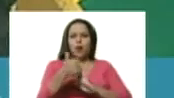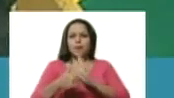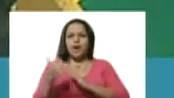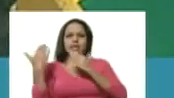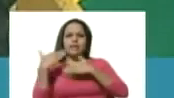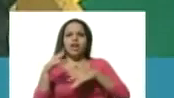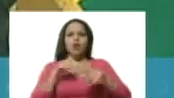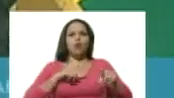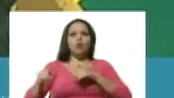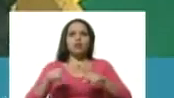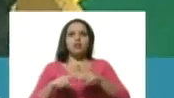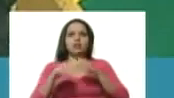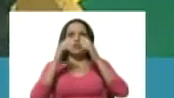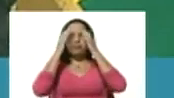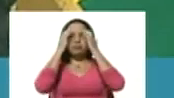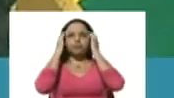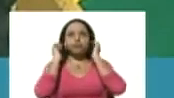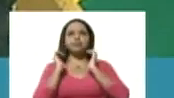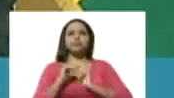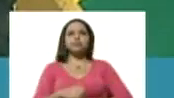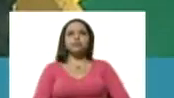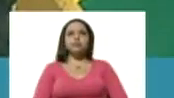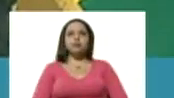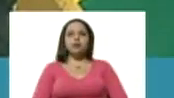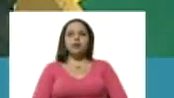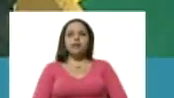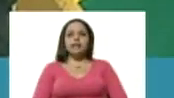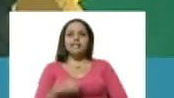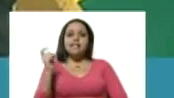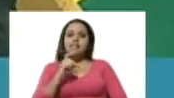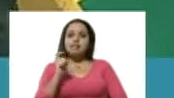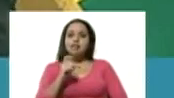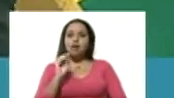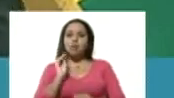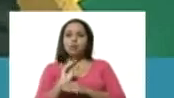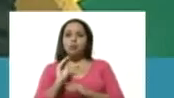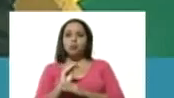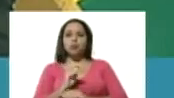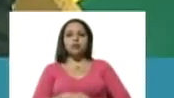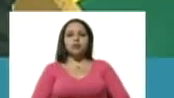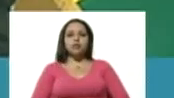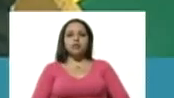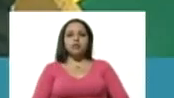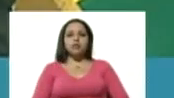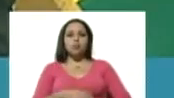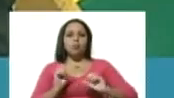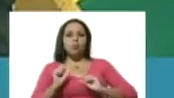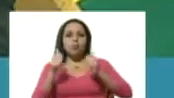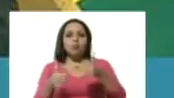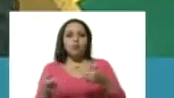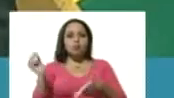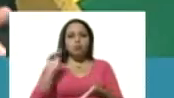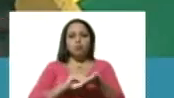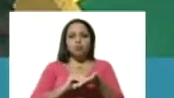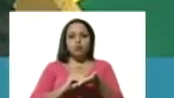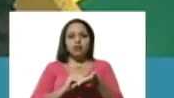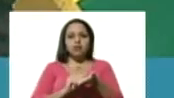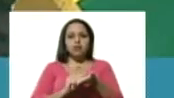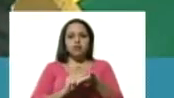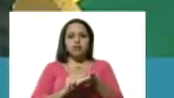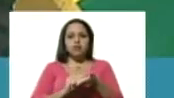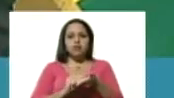de coordinación, la necesidad de prever cuando se reactiven las